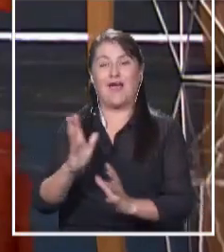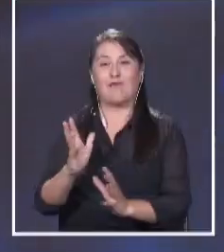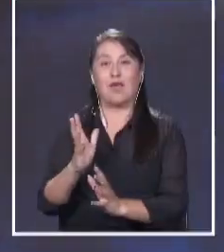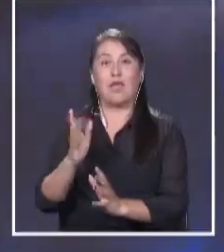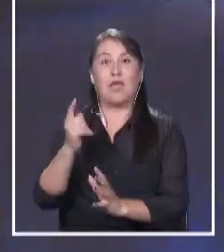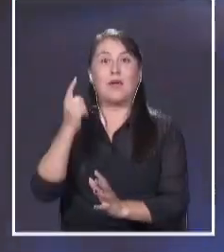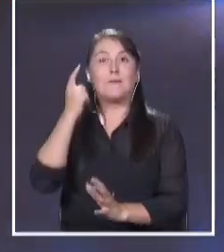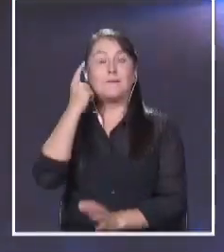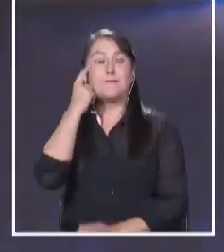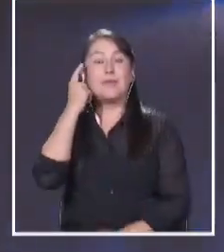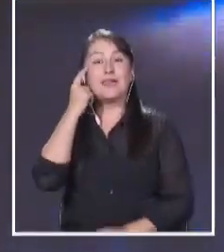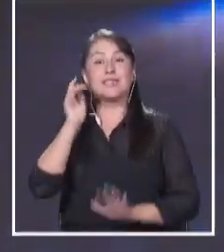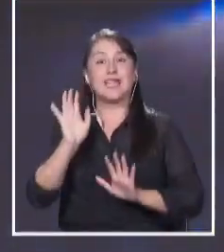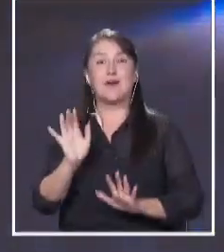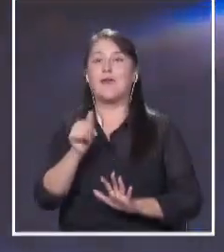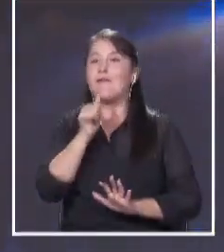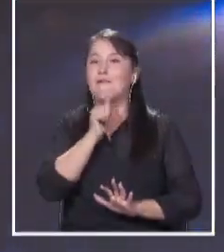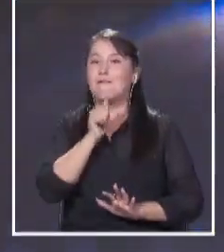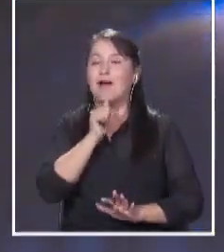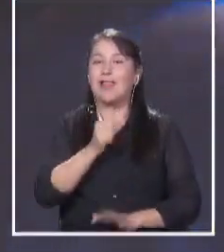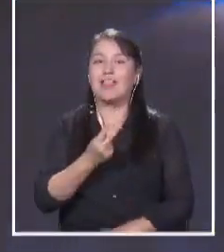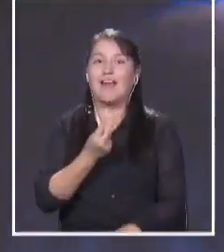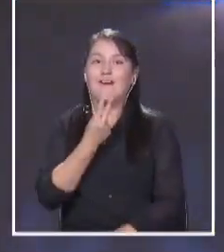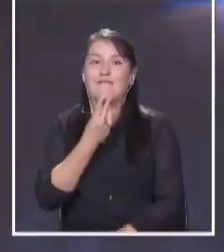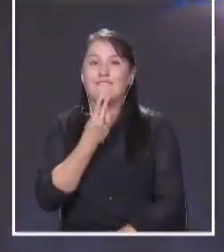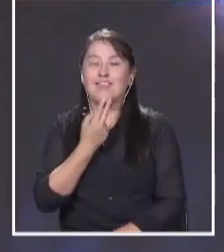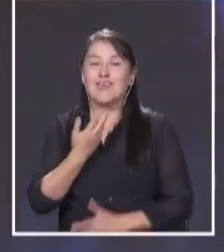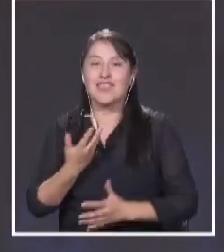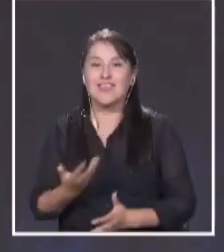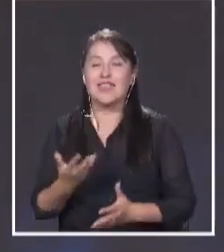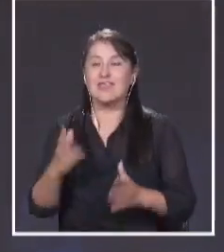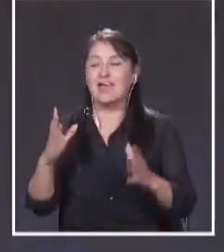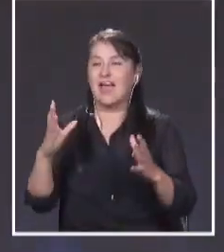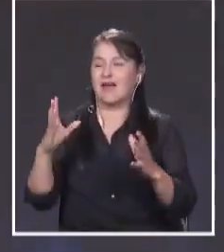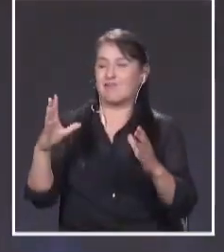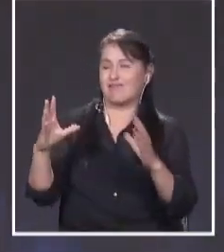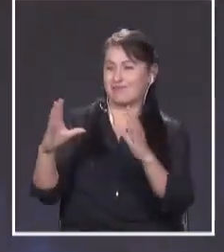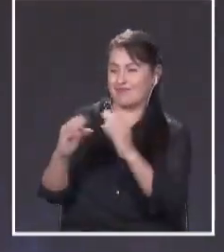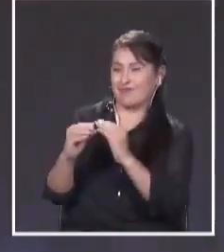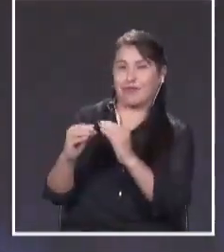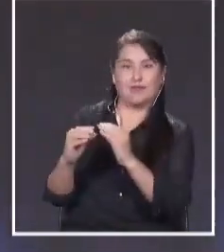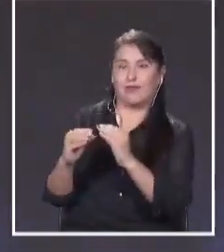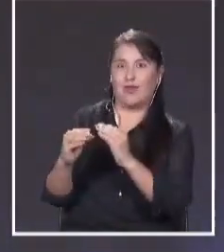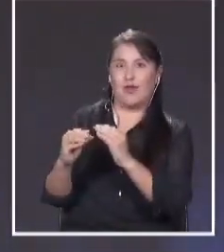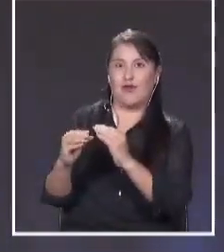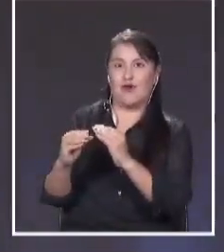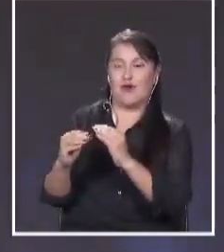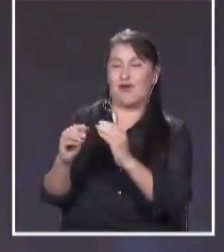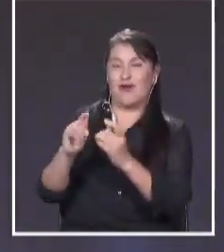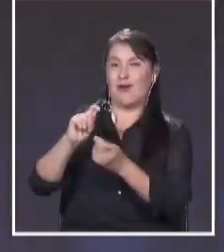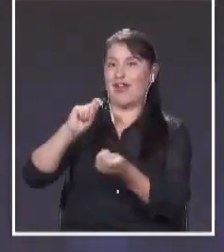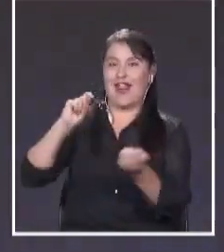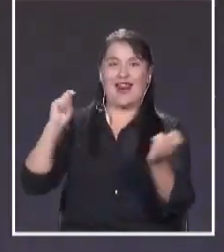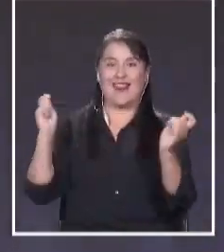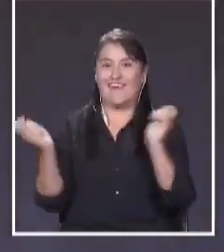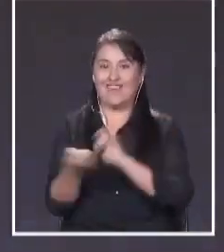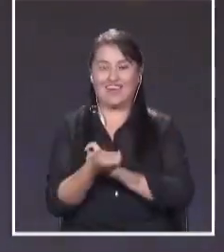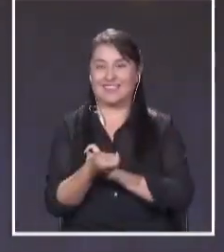mismo, falta de vida, gris, y resulta que resultó ser todo lo contrario,